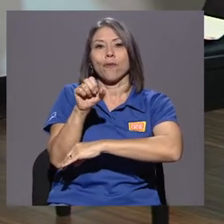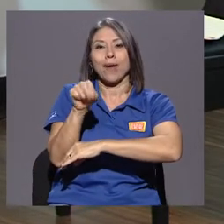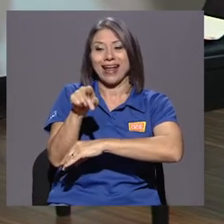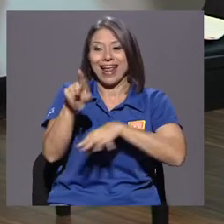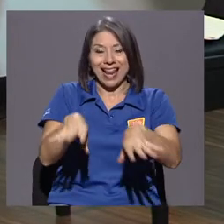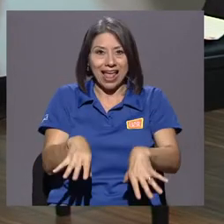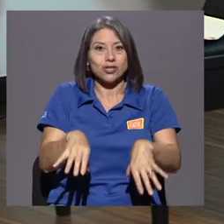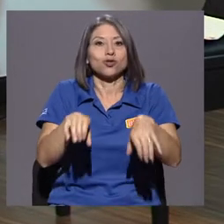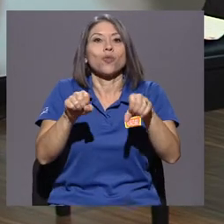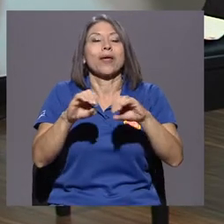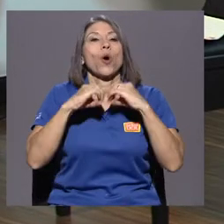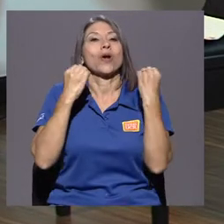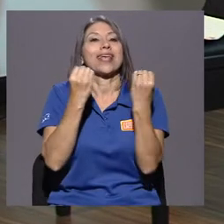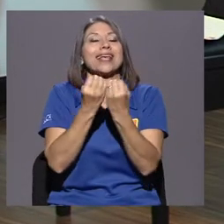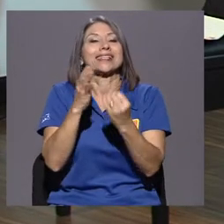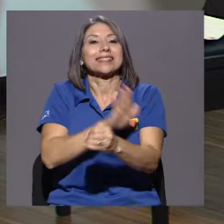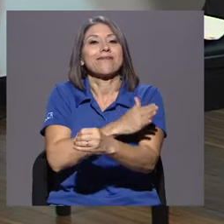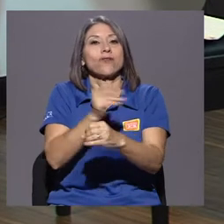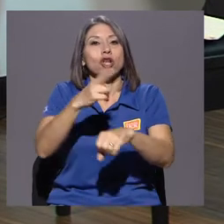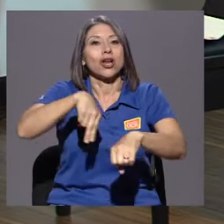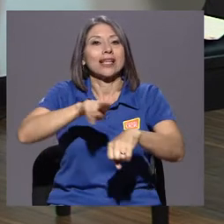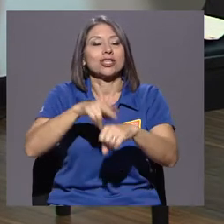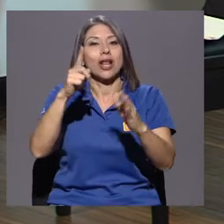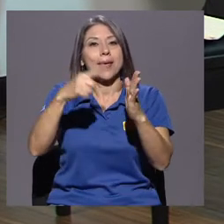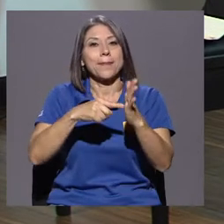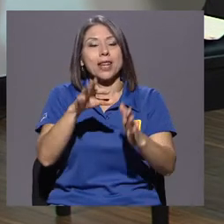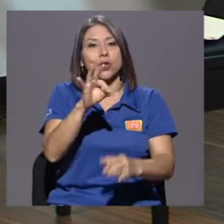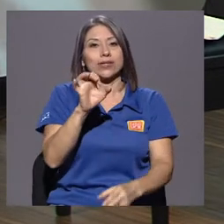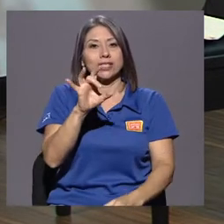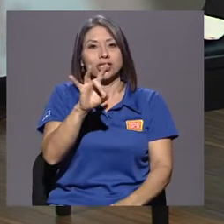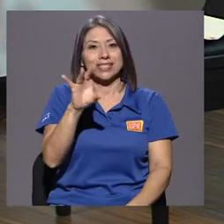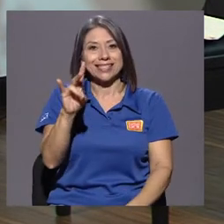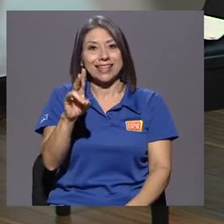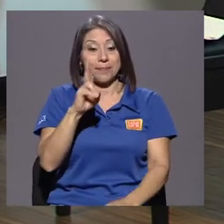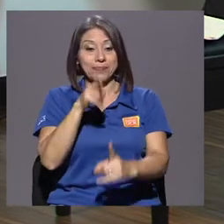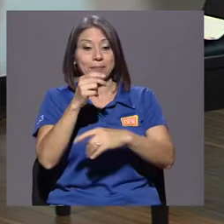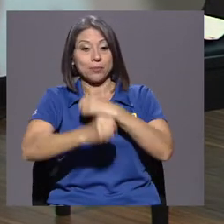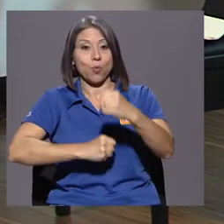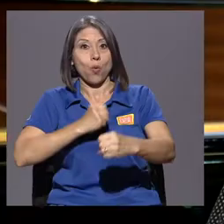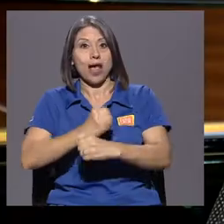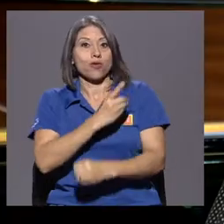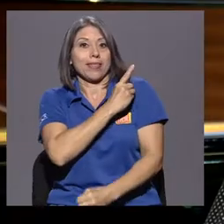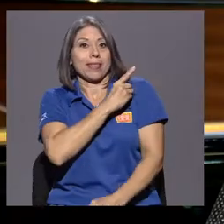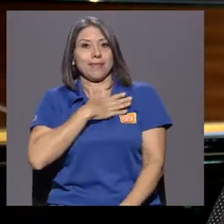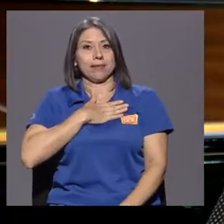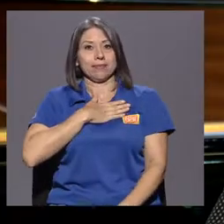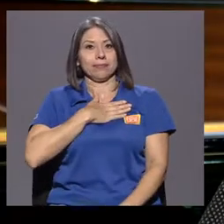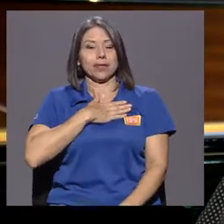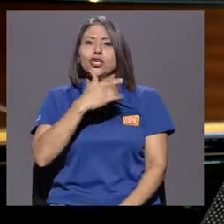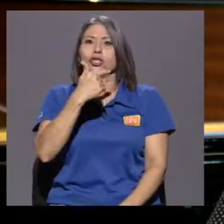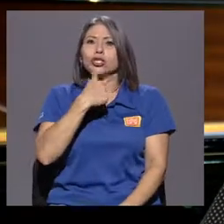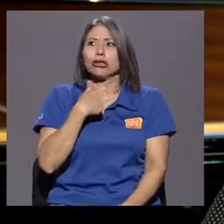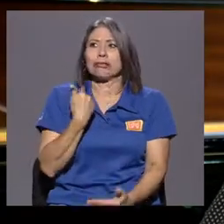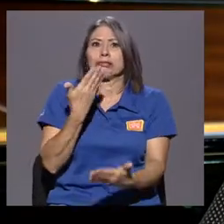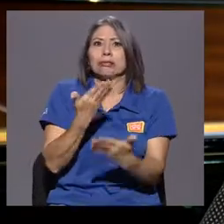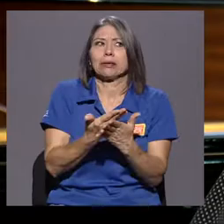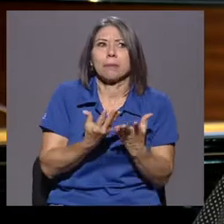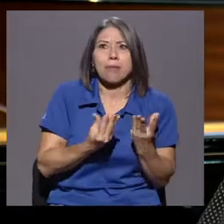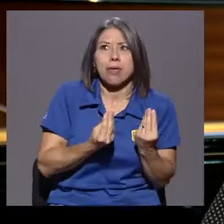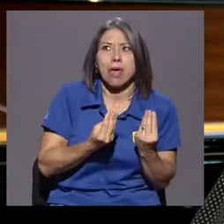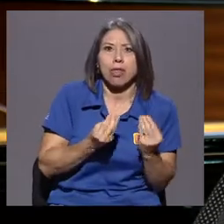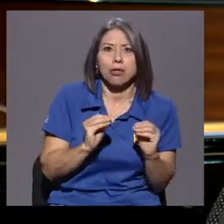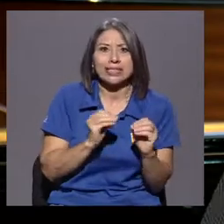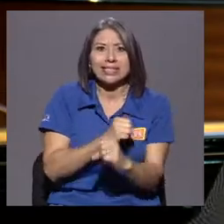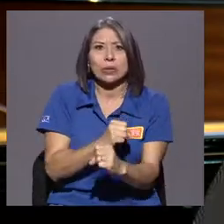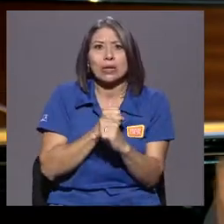esta manía nacional en 1987 ya ese mismo año me dirigió a mí llegue yo lleno de miedo y lleno de inseguridades